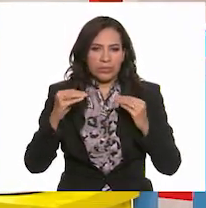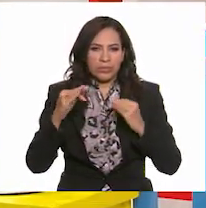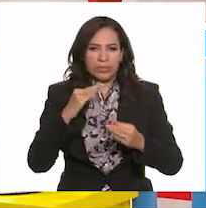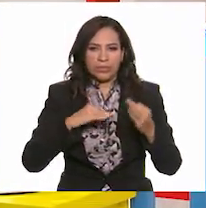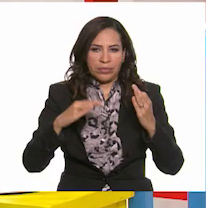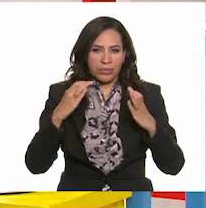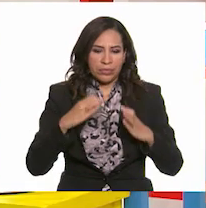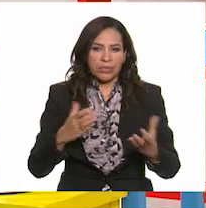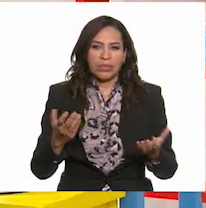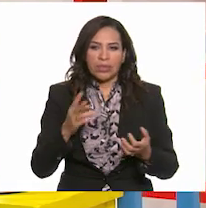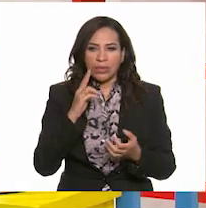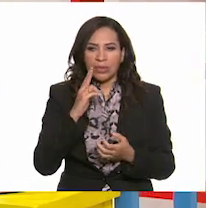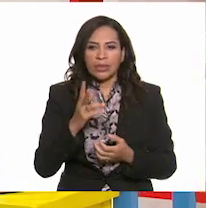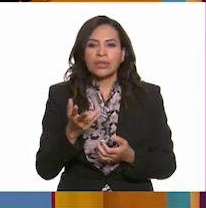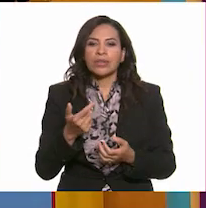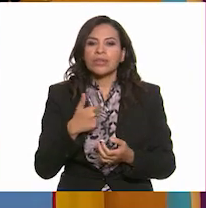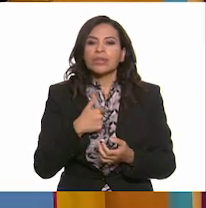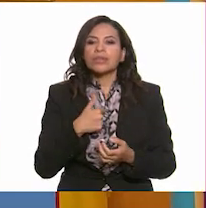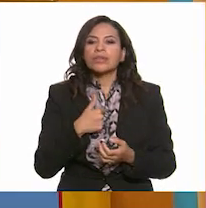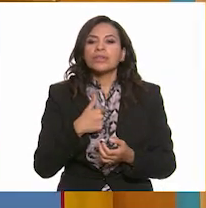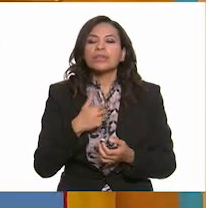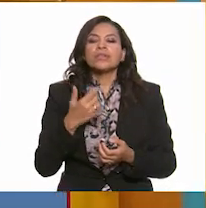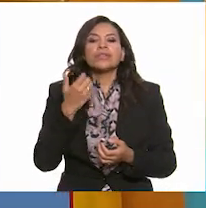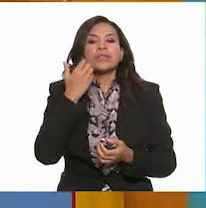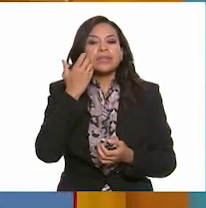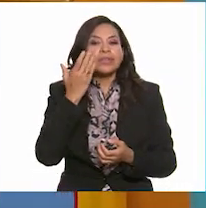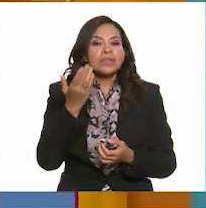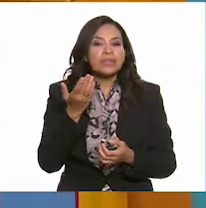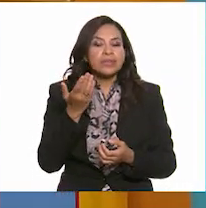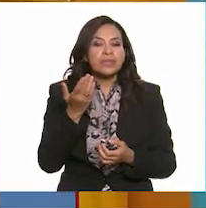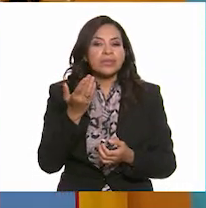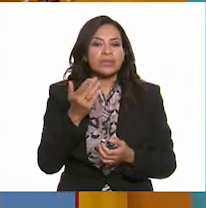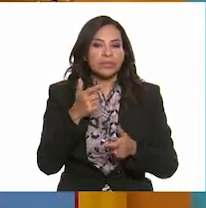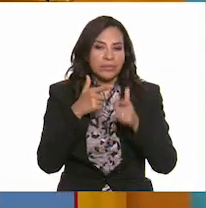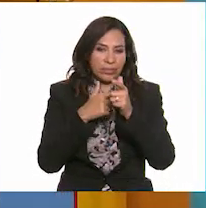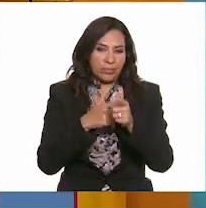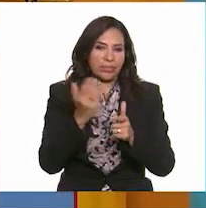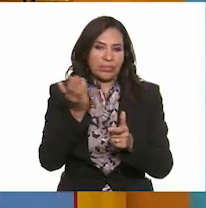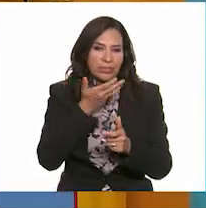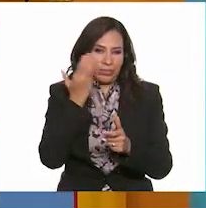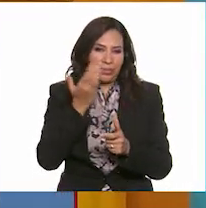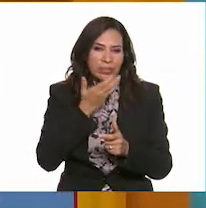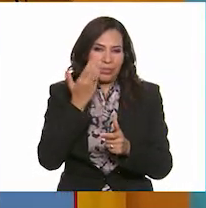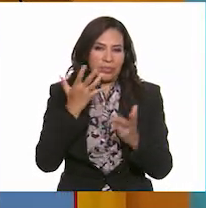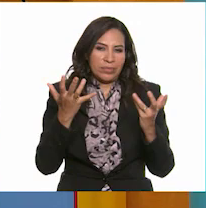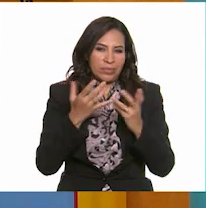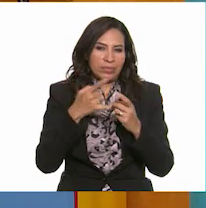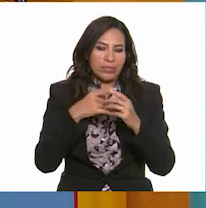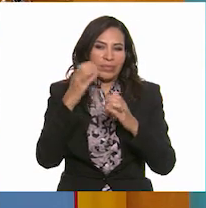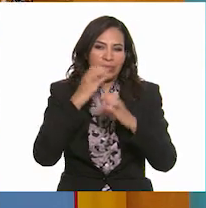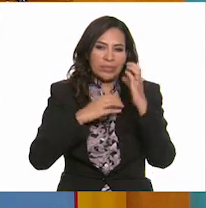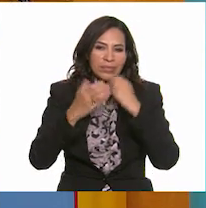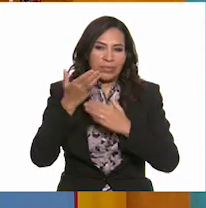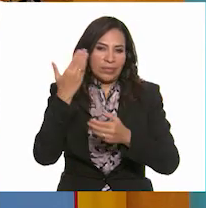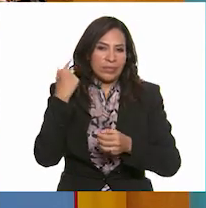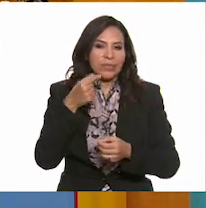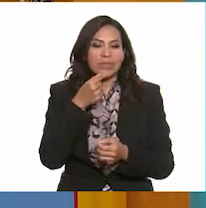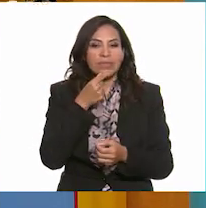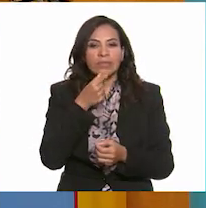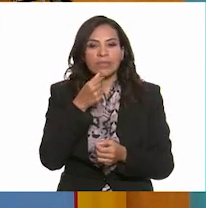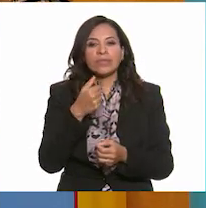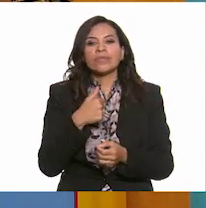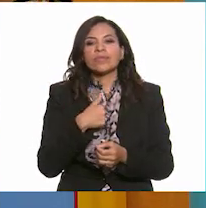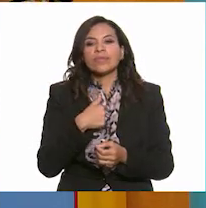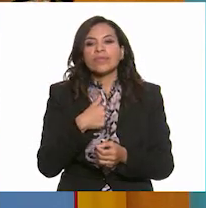todos nuestros objetos. Sí, de hecho, yo quiero, pues siguiendo con la tradición de hacer canciones de cuando éramos niños.